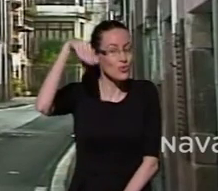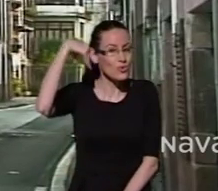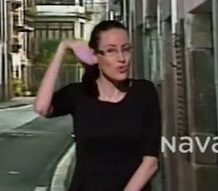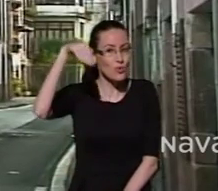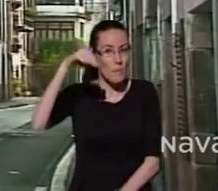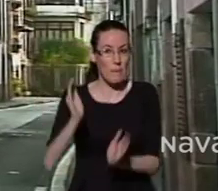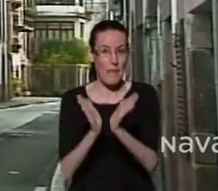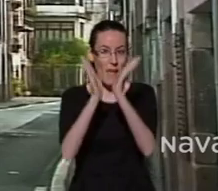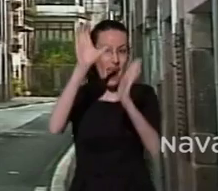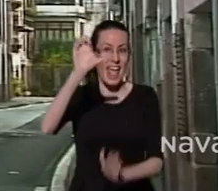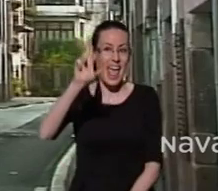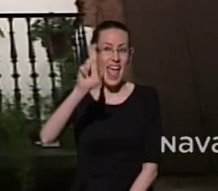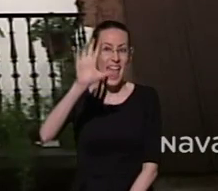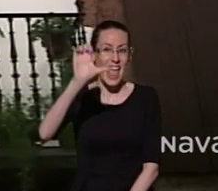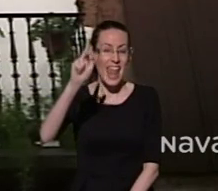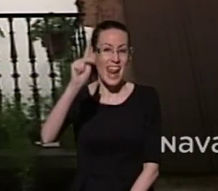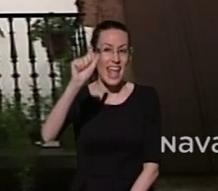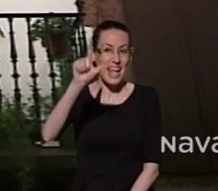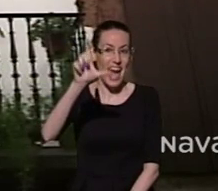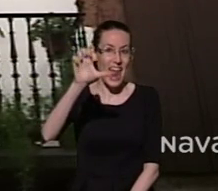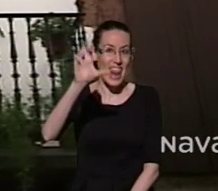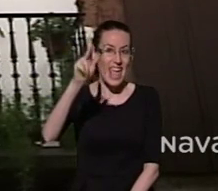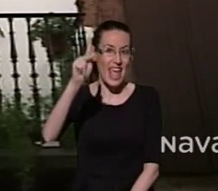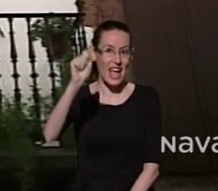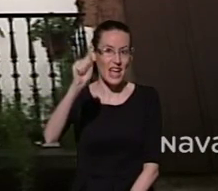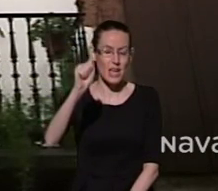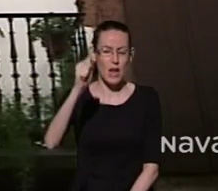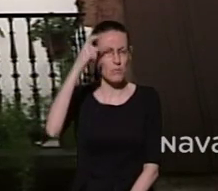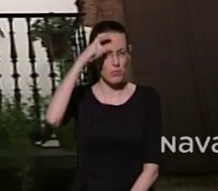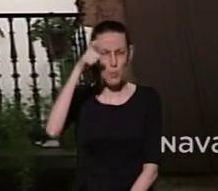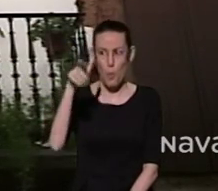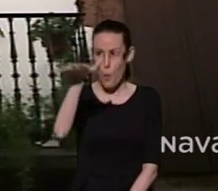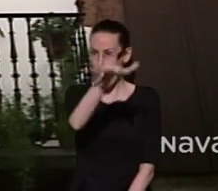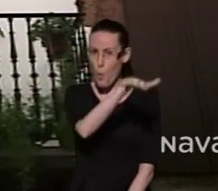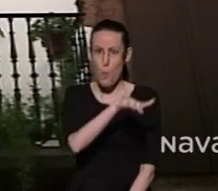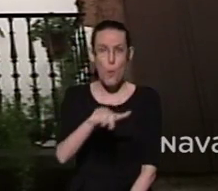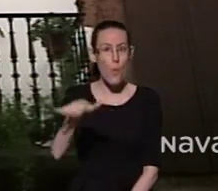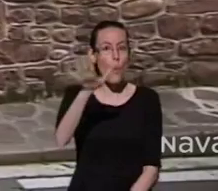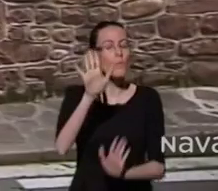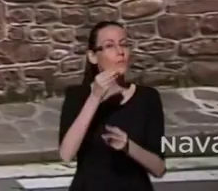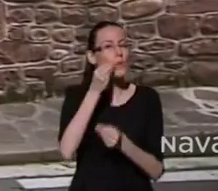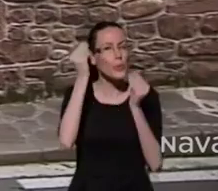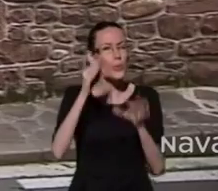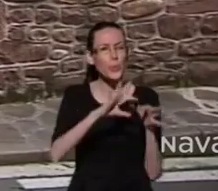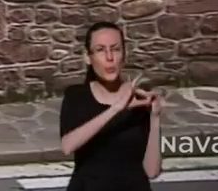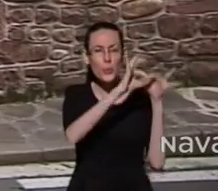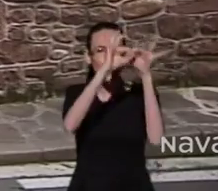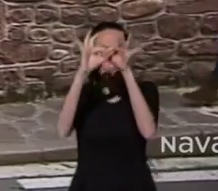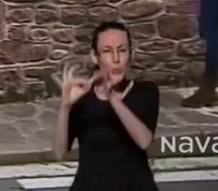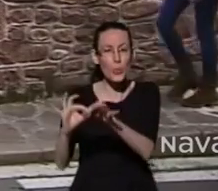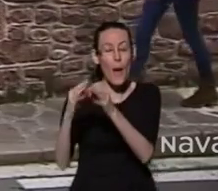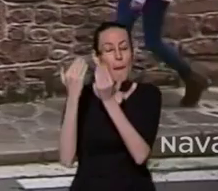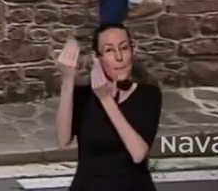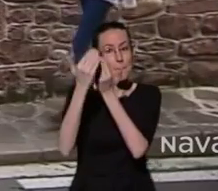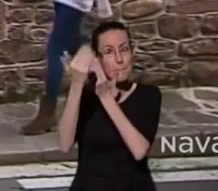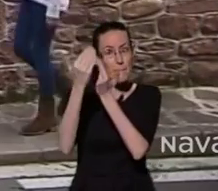de las localidades más pintorescas. Pero su historia también está ligada a la de aquellos vecinos cuya única oportunidad